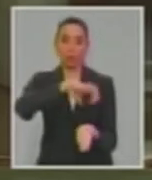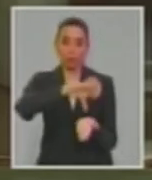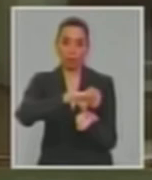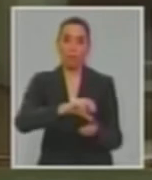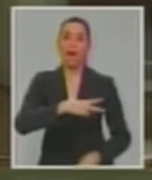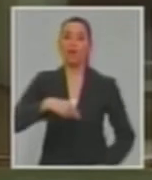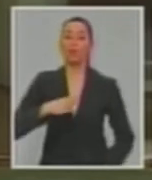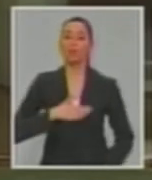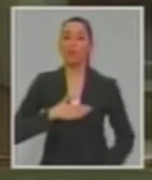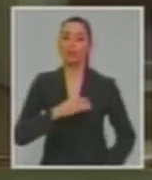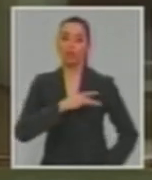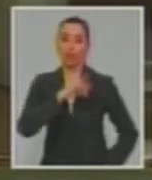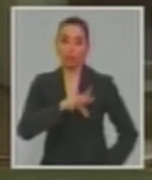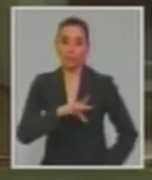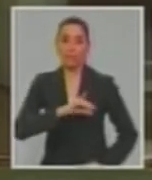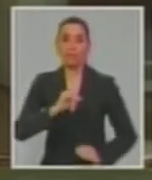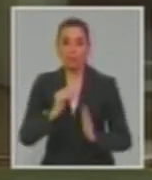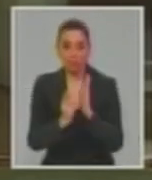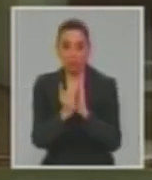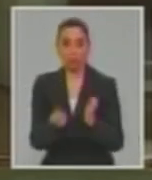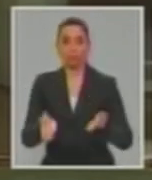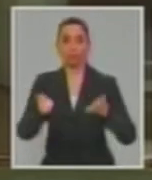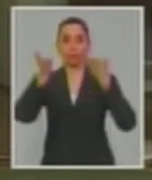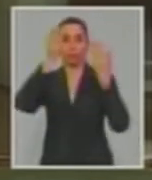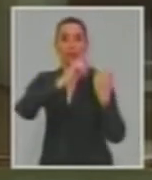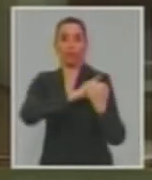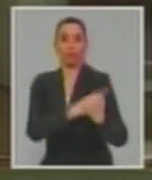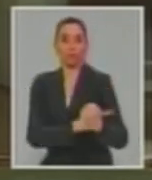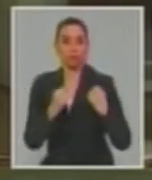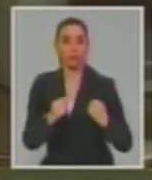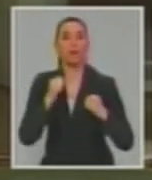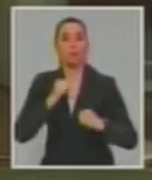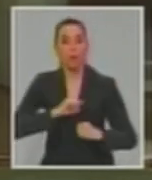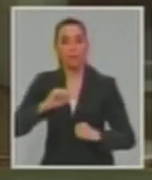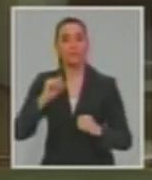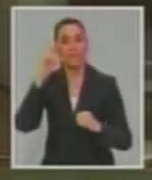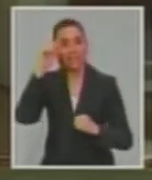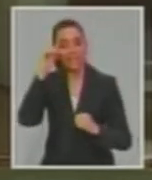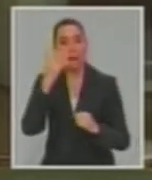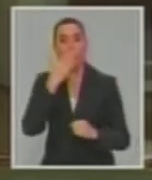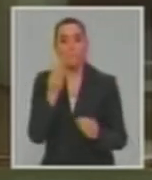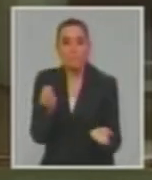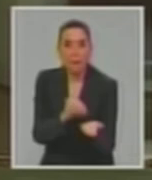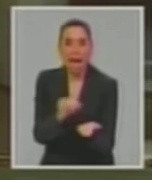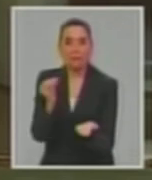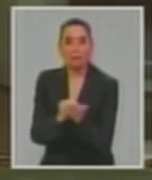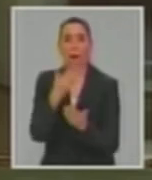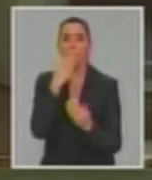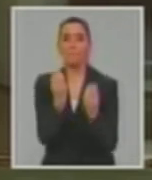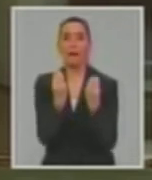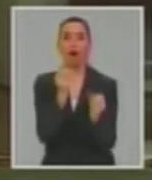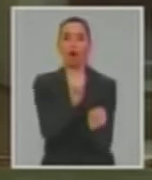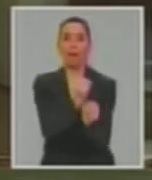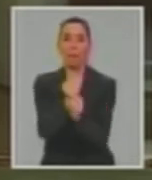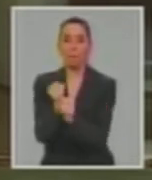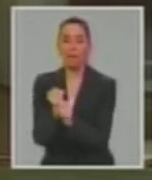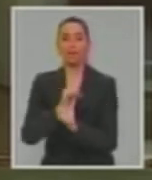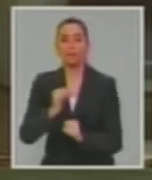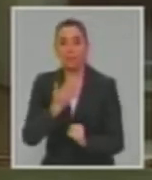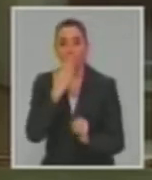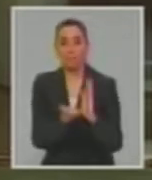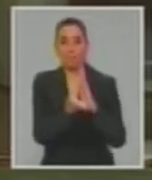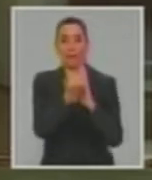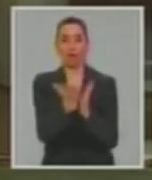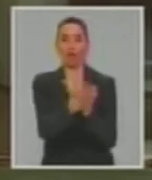Chile, podrá seguir creciendo con fuerza, podrá seguir creando más y mejores empleos, podrá seguir mejorando los